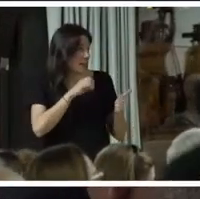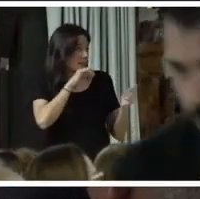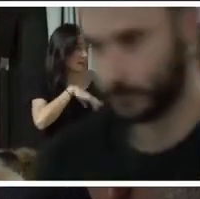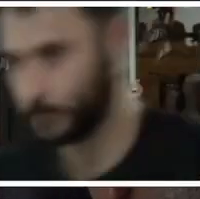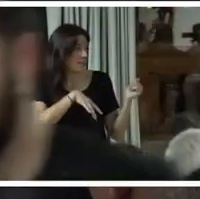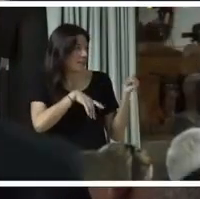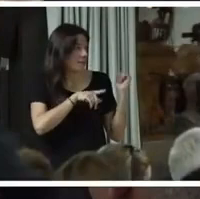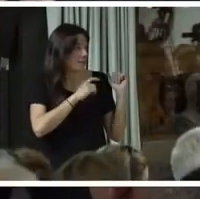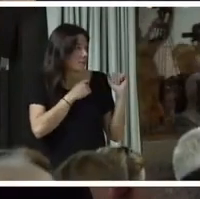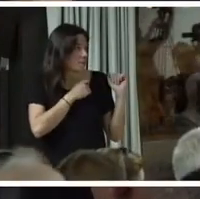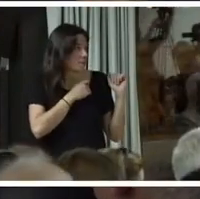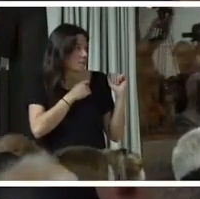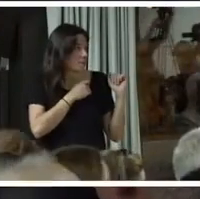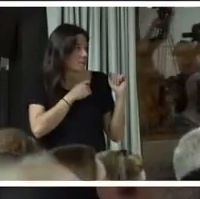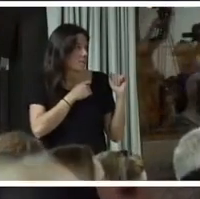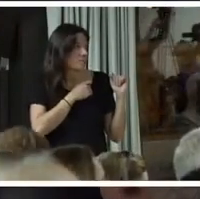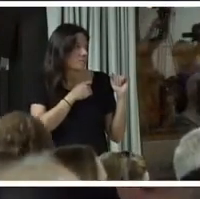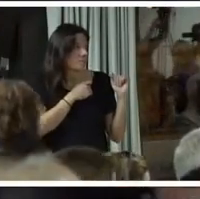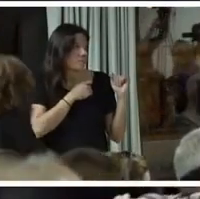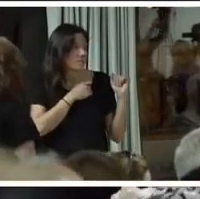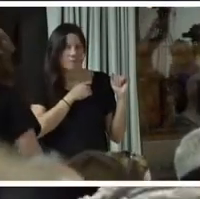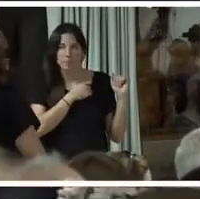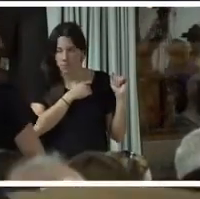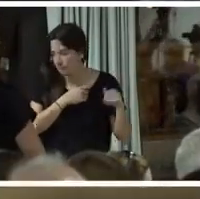las respuestas